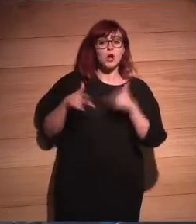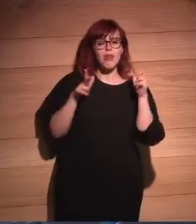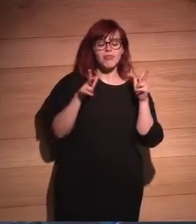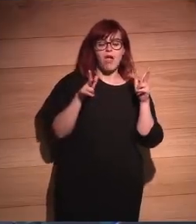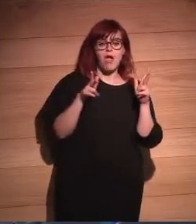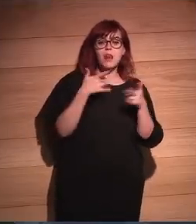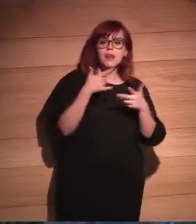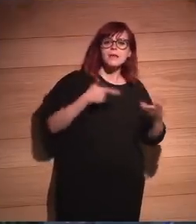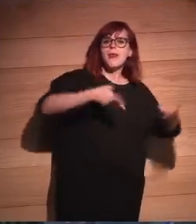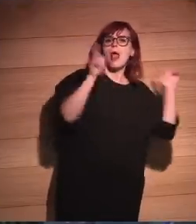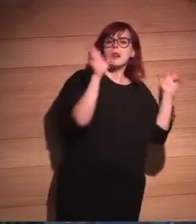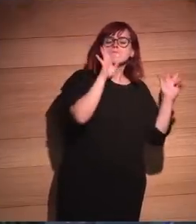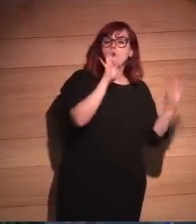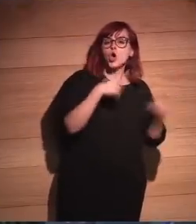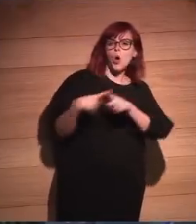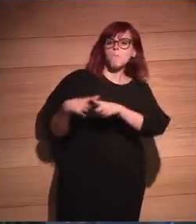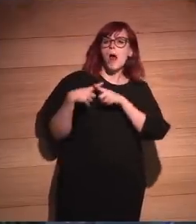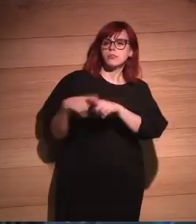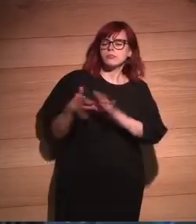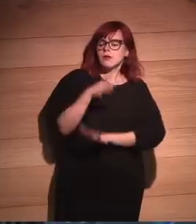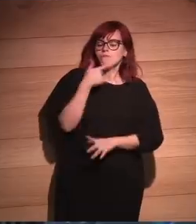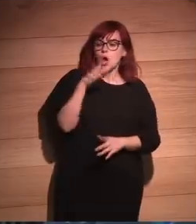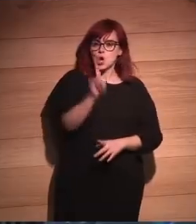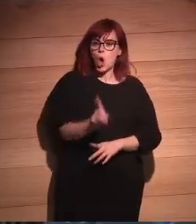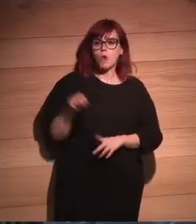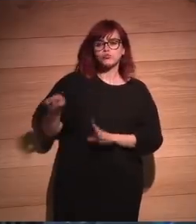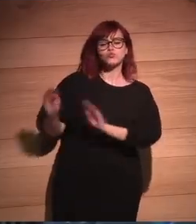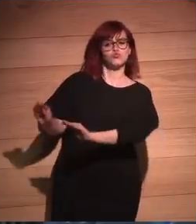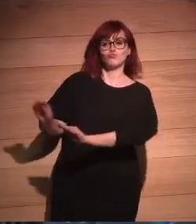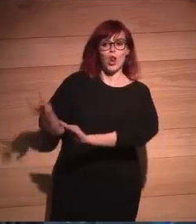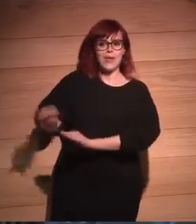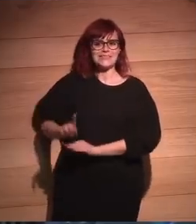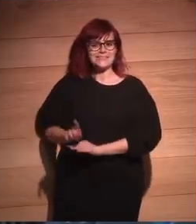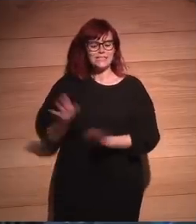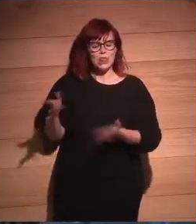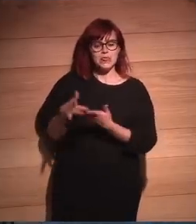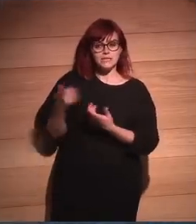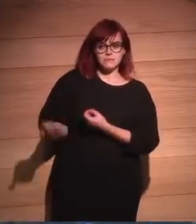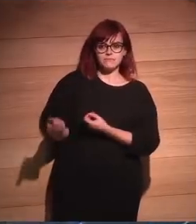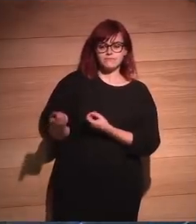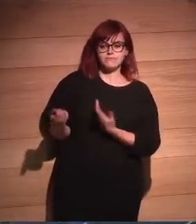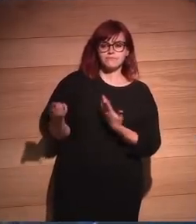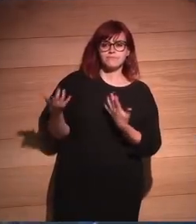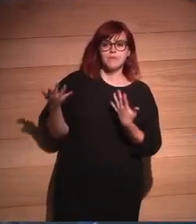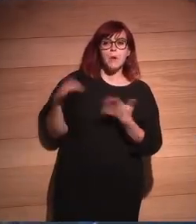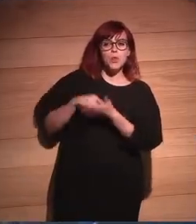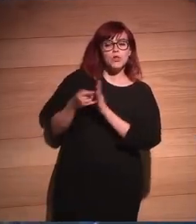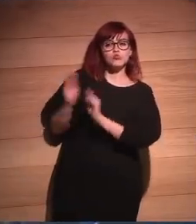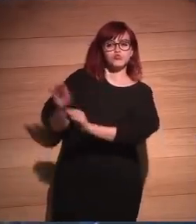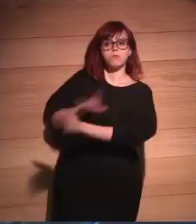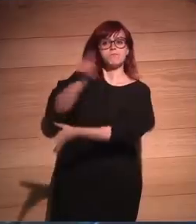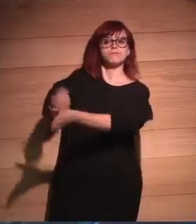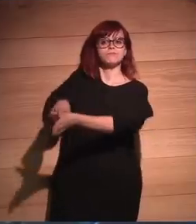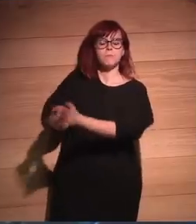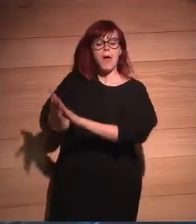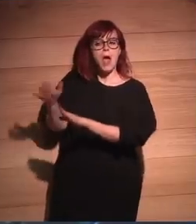liberal, ¿por qué copiar a las democracias liberales y por qué no digamos, sumarse al proyecto chino desde esa